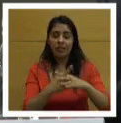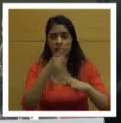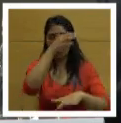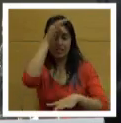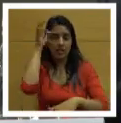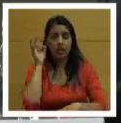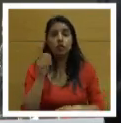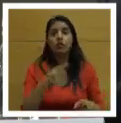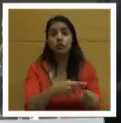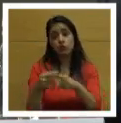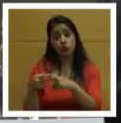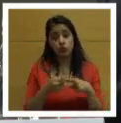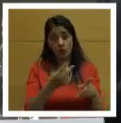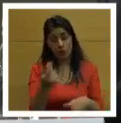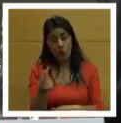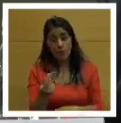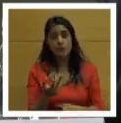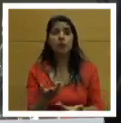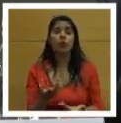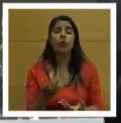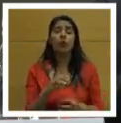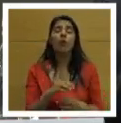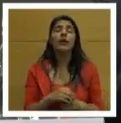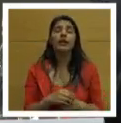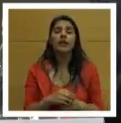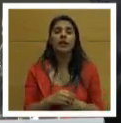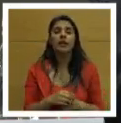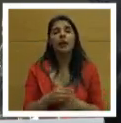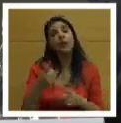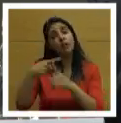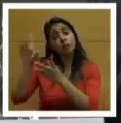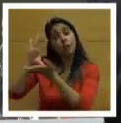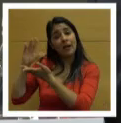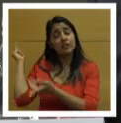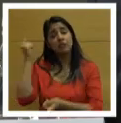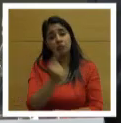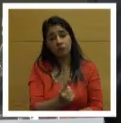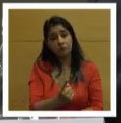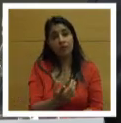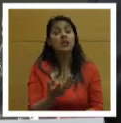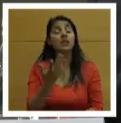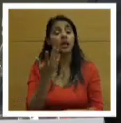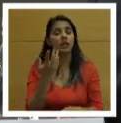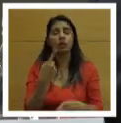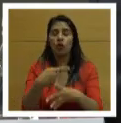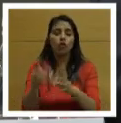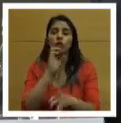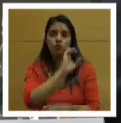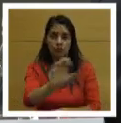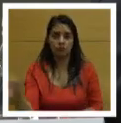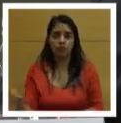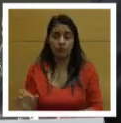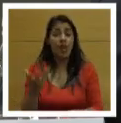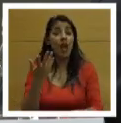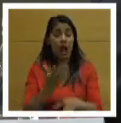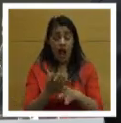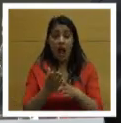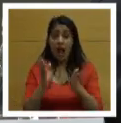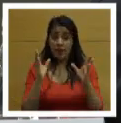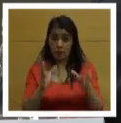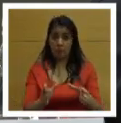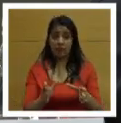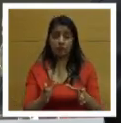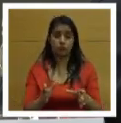nivel socioeconómico, migrantes, zonas rurales, etcétera. Hay un caso emblemático, esa es mi humilde opinión, y